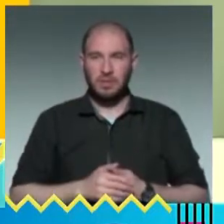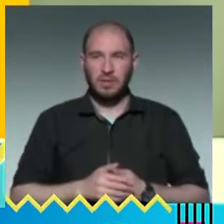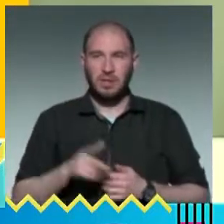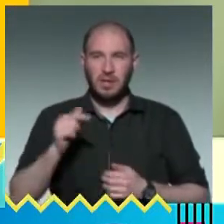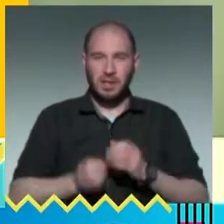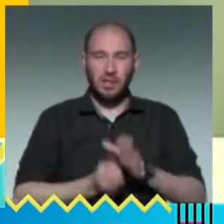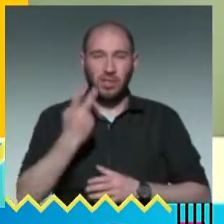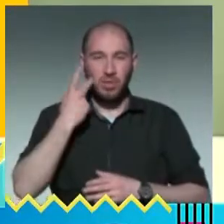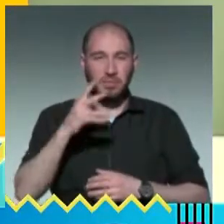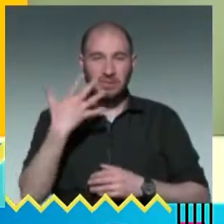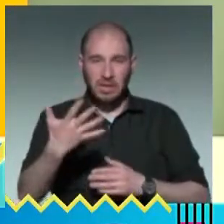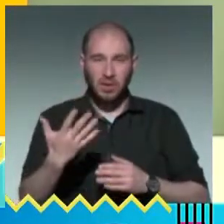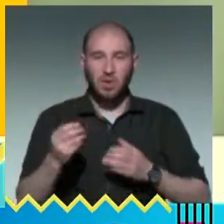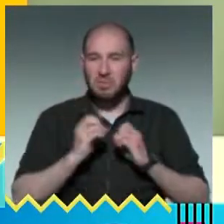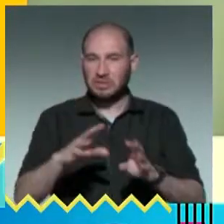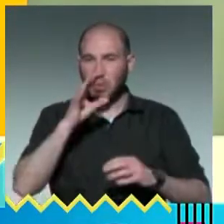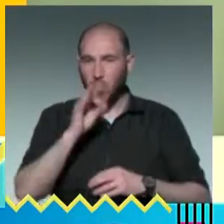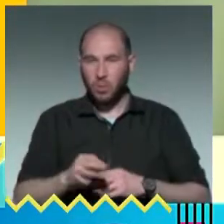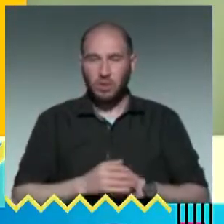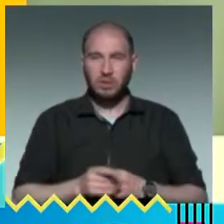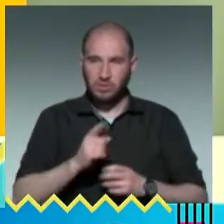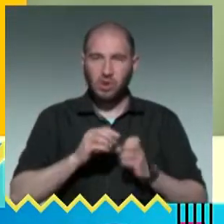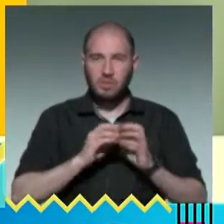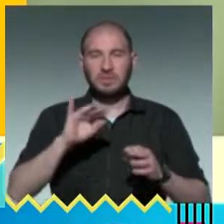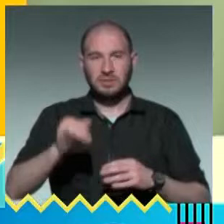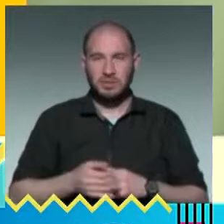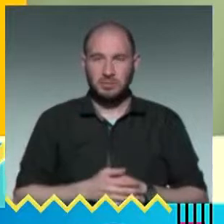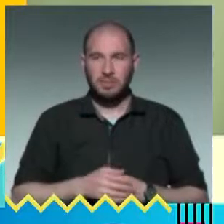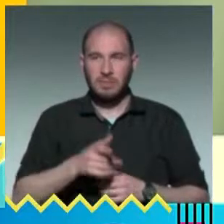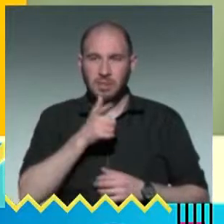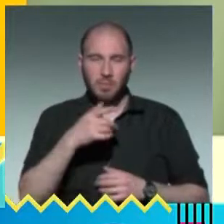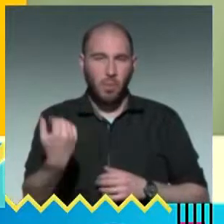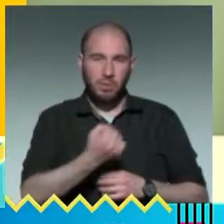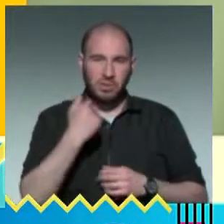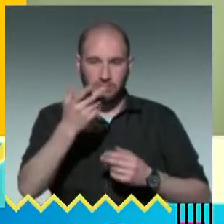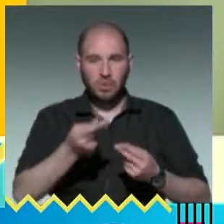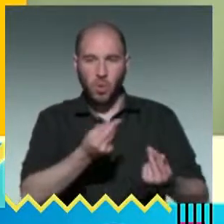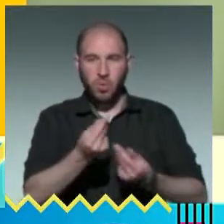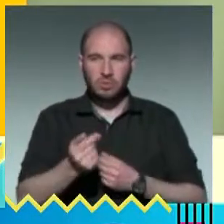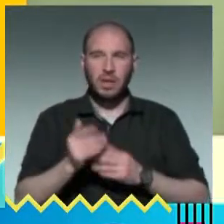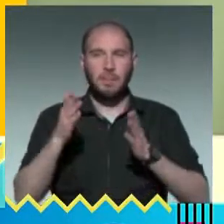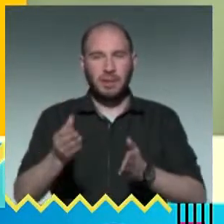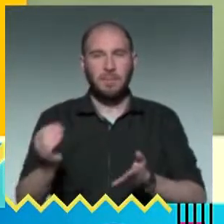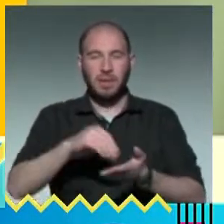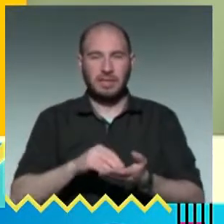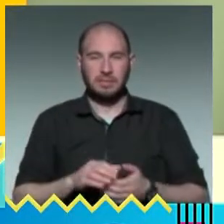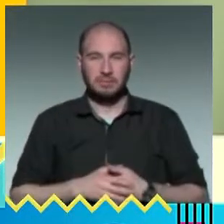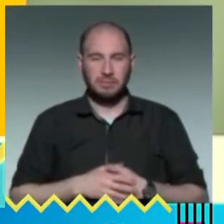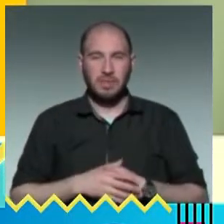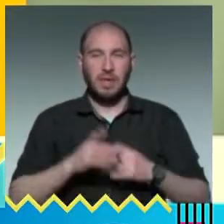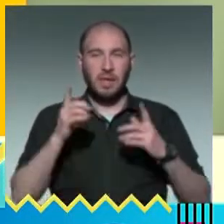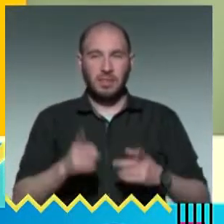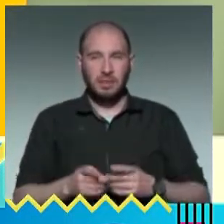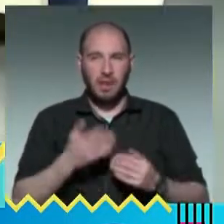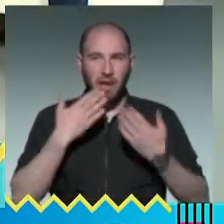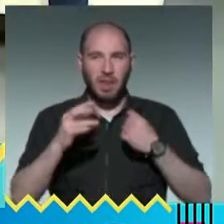creado en el año 2005 y nunca se había puesto en funcionamiento, lo hemos puesto en funcionamiento, nos parece muy importante para el usuario, nos parece una instancia más. Y también